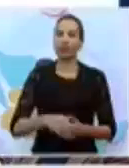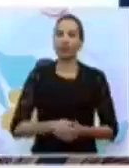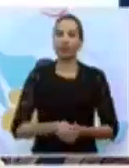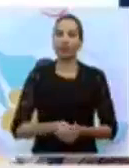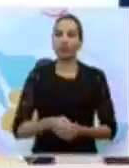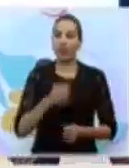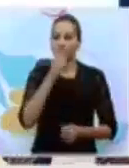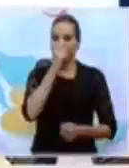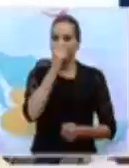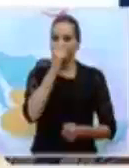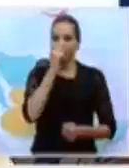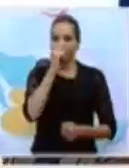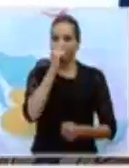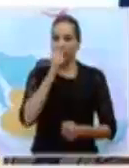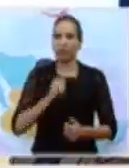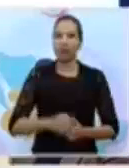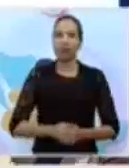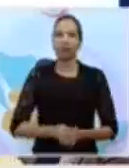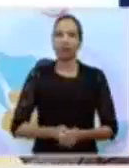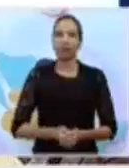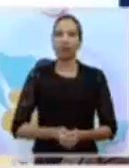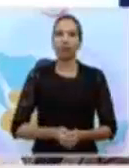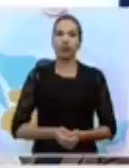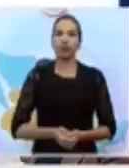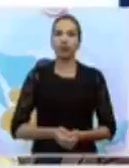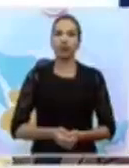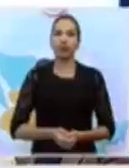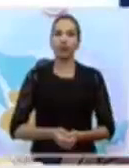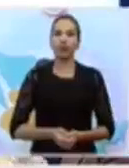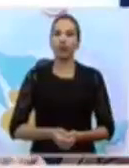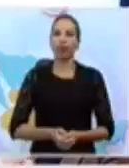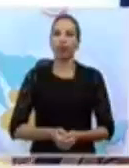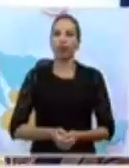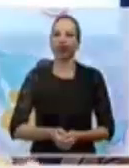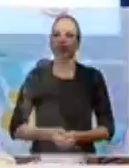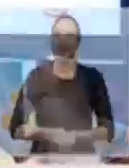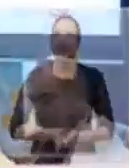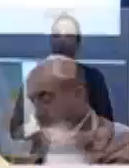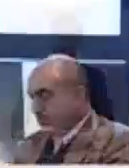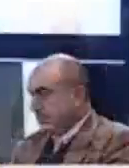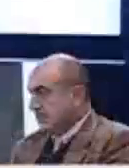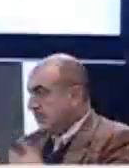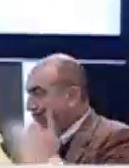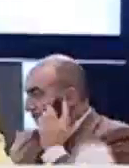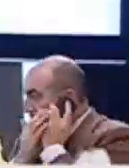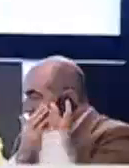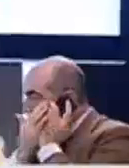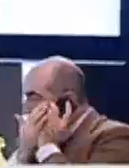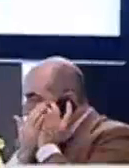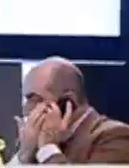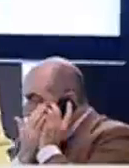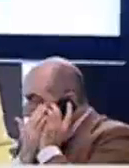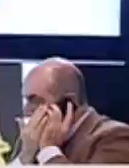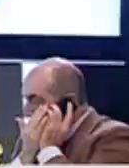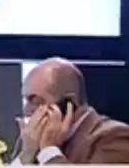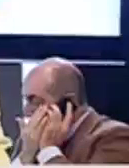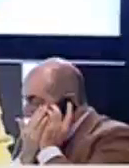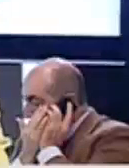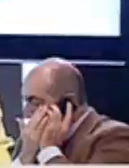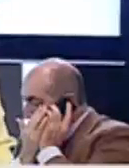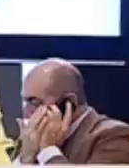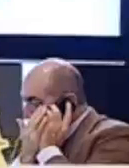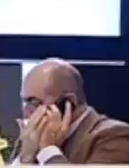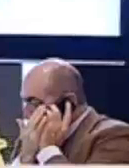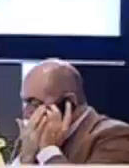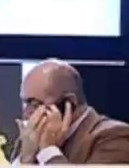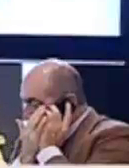darle seguimiento a través de la señal del canal del Congreso del Canal de la Unión, cuyo objetivo principal es dar a conocer el acontecer